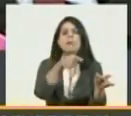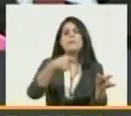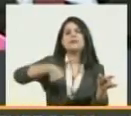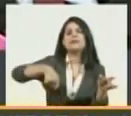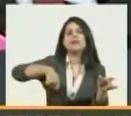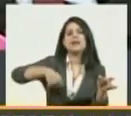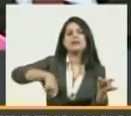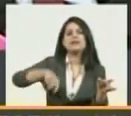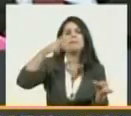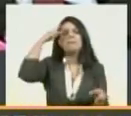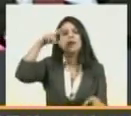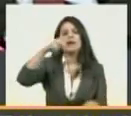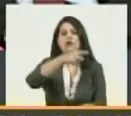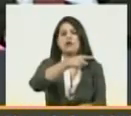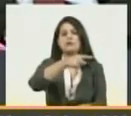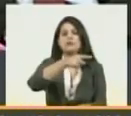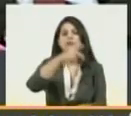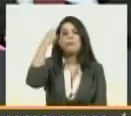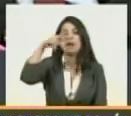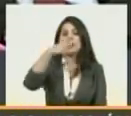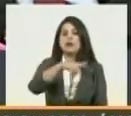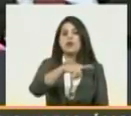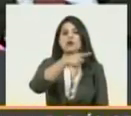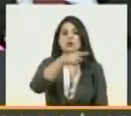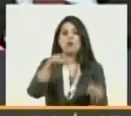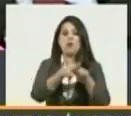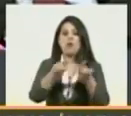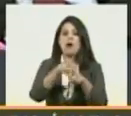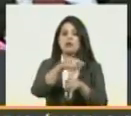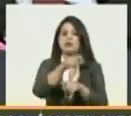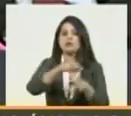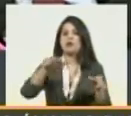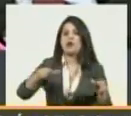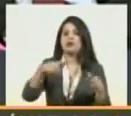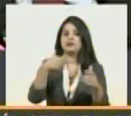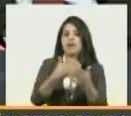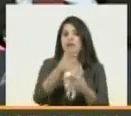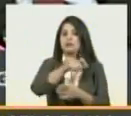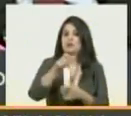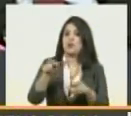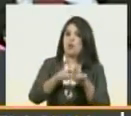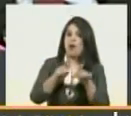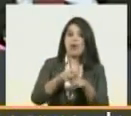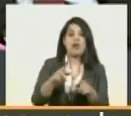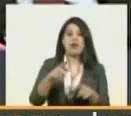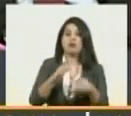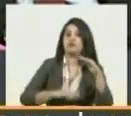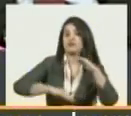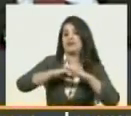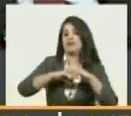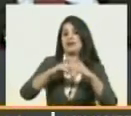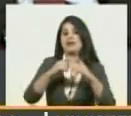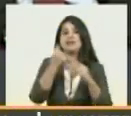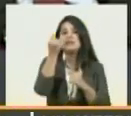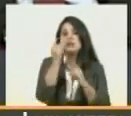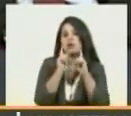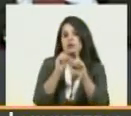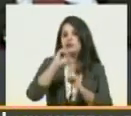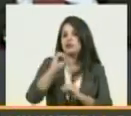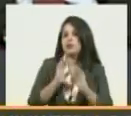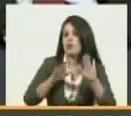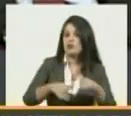México, cuyo índice de aceptación de popularidad no alcanza ni siquiera un